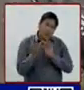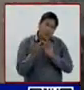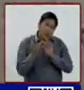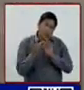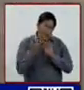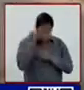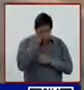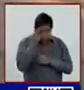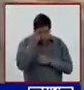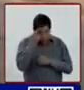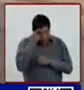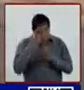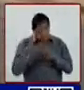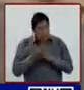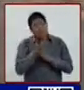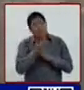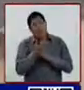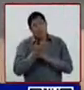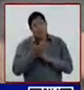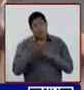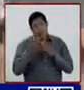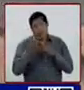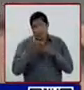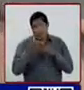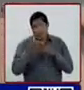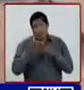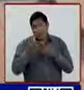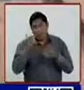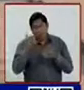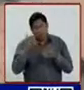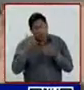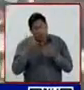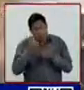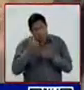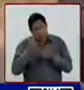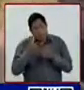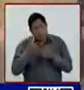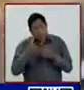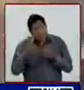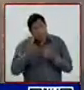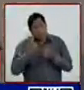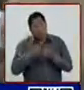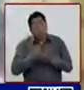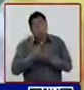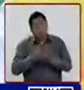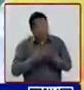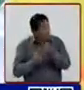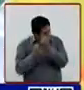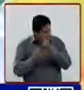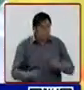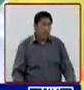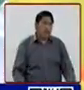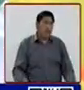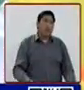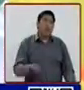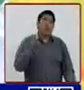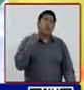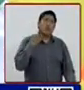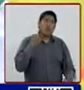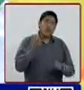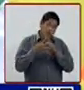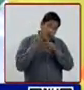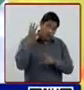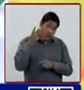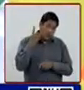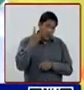como gobierno a través de las instancias correspondientes para acompañar en sus casos. Un caso